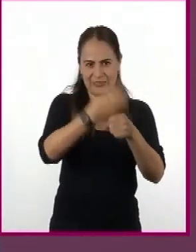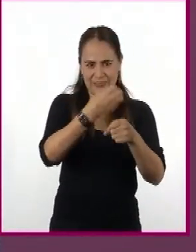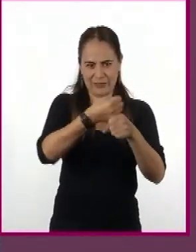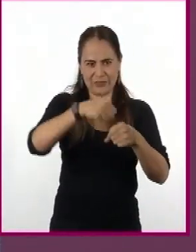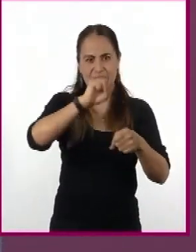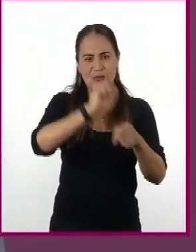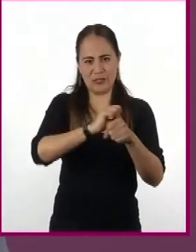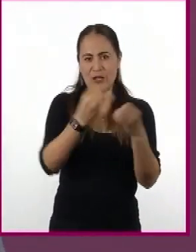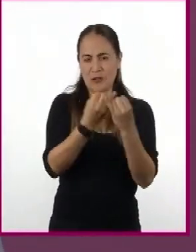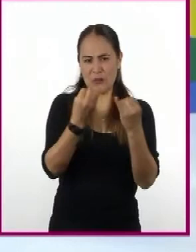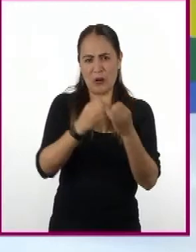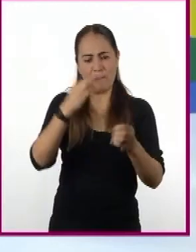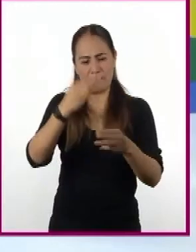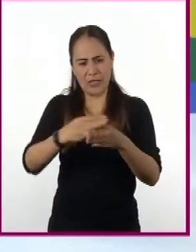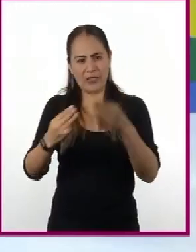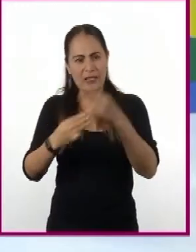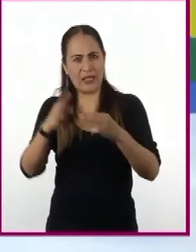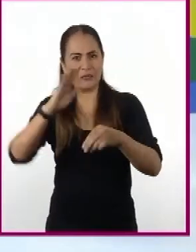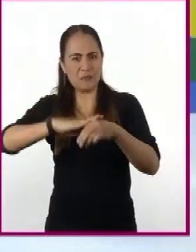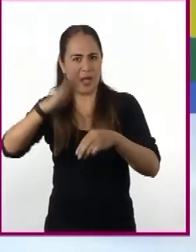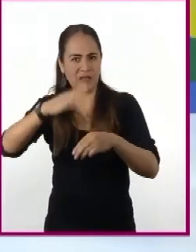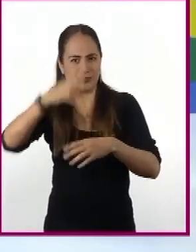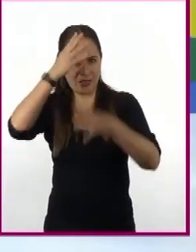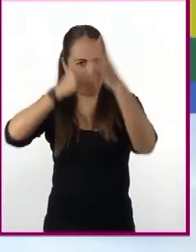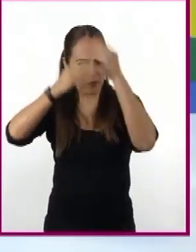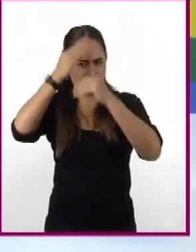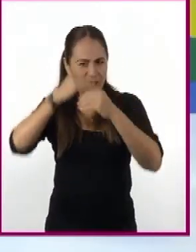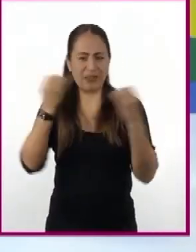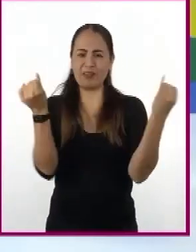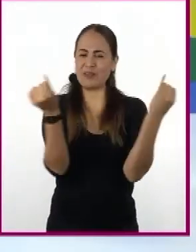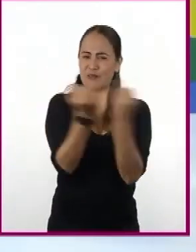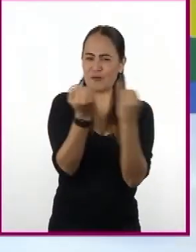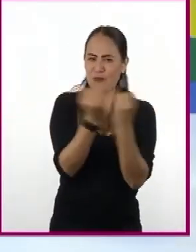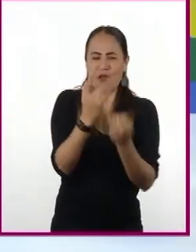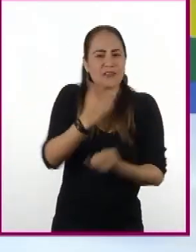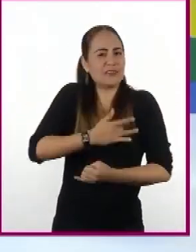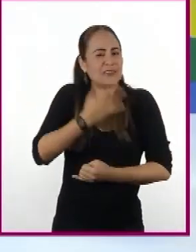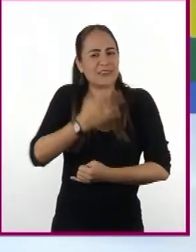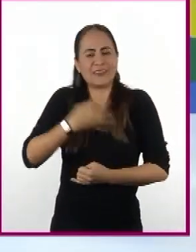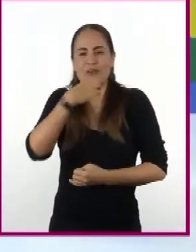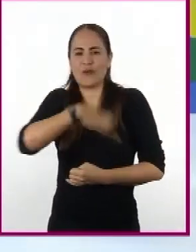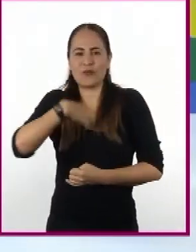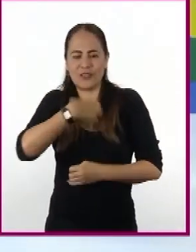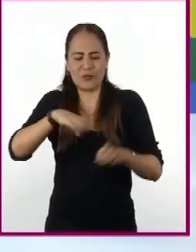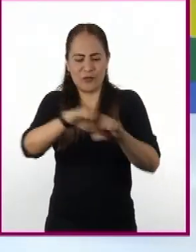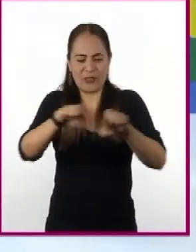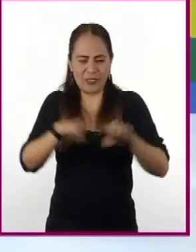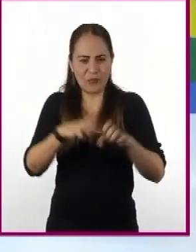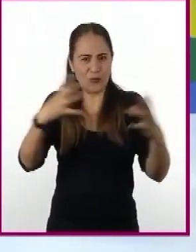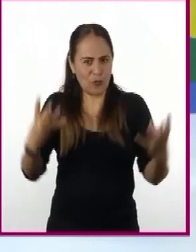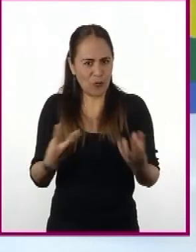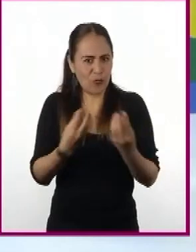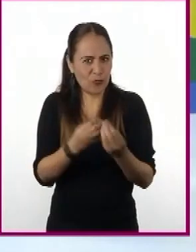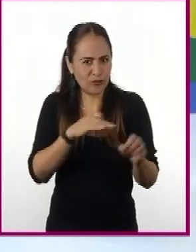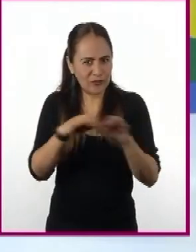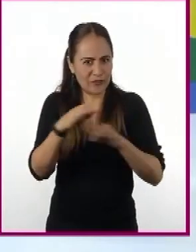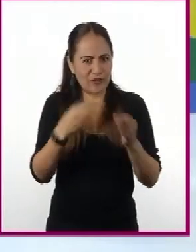otras asignaturas. Igualmente, estoy muy contento de trabajar en equipo y participar en esta